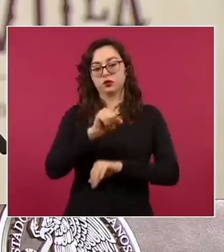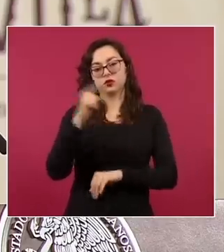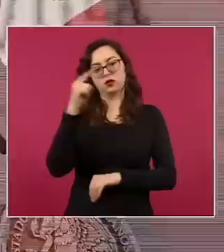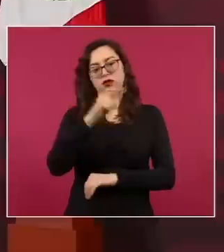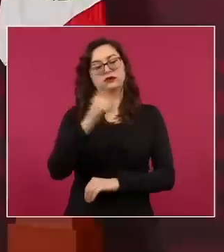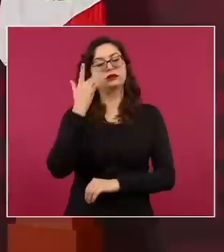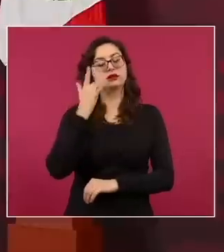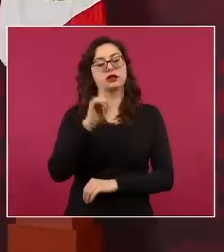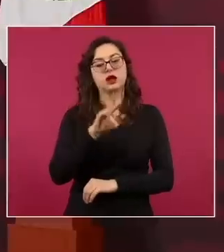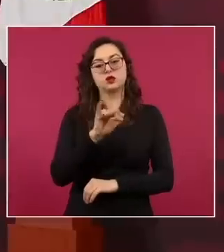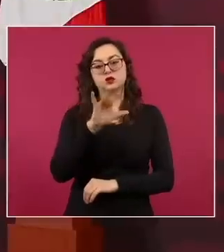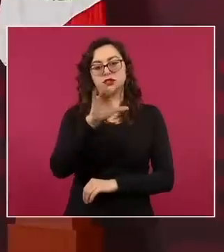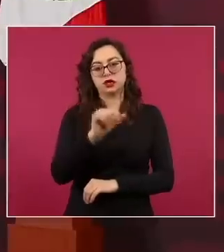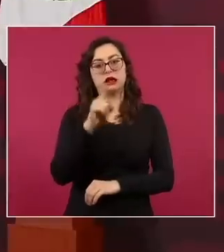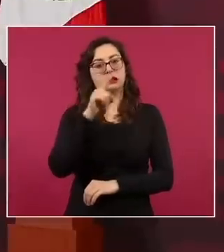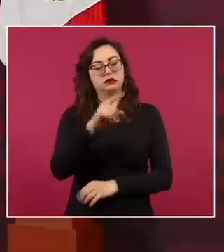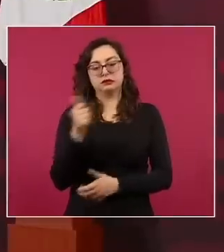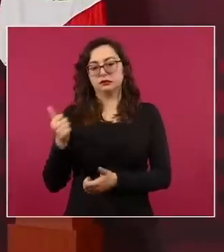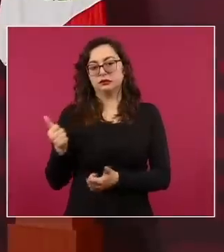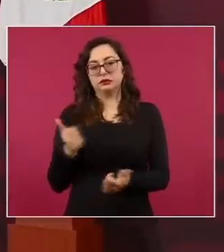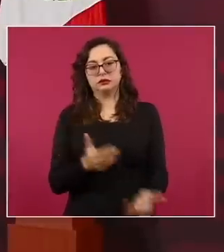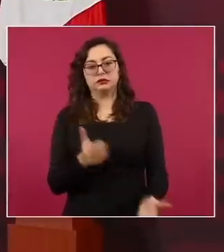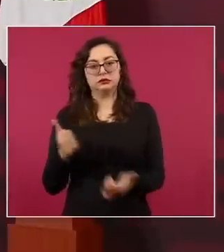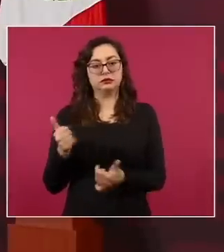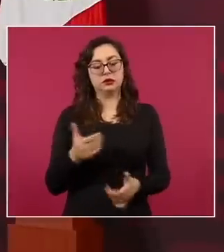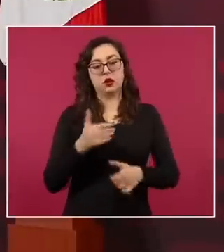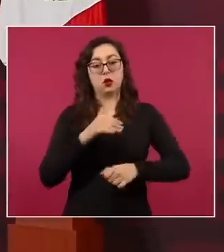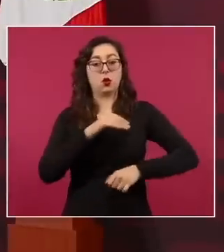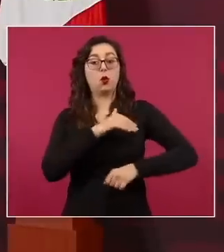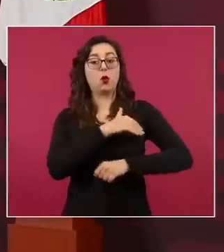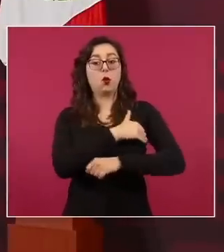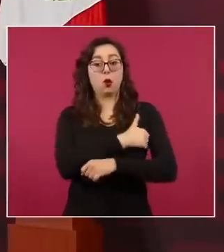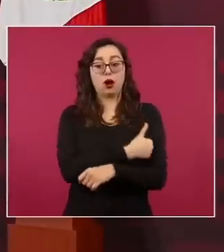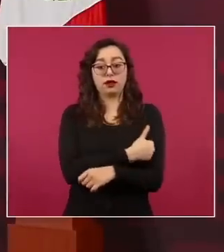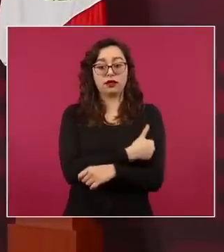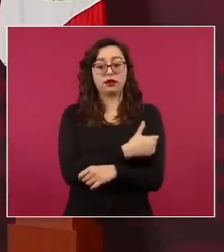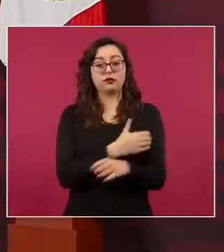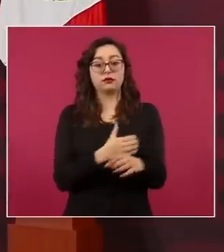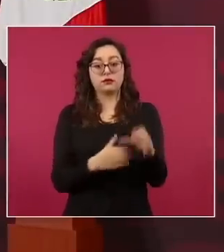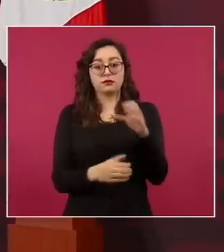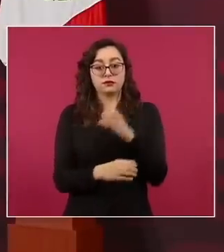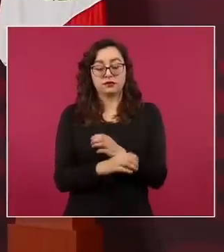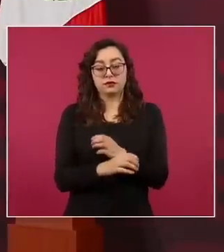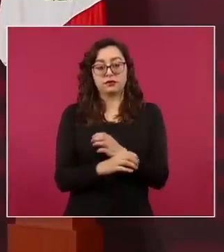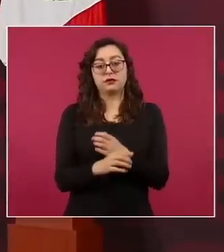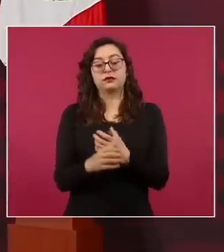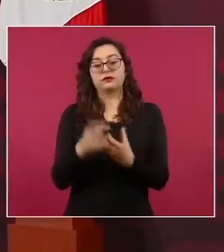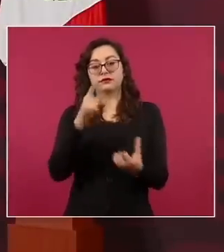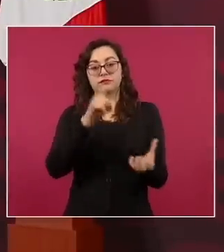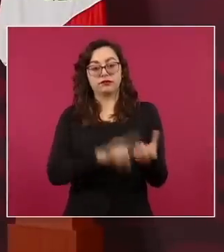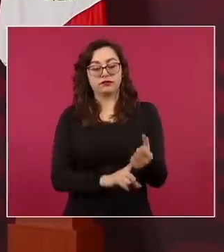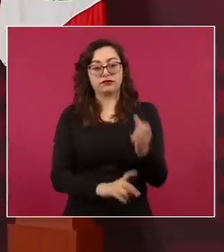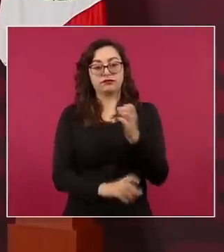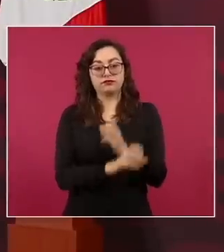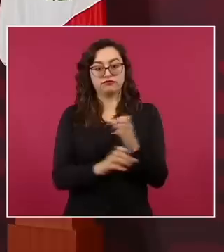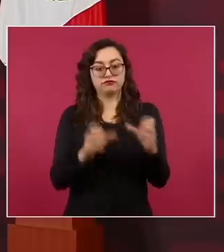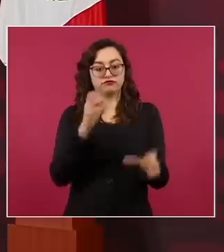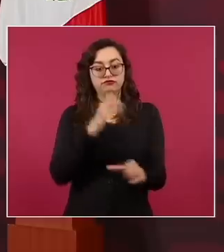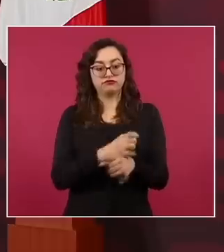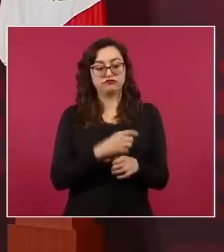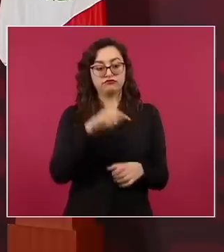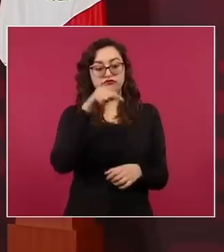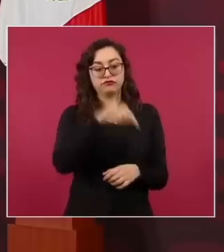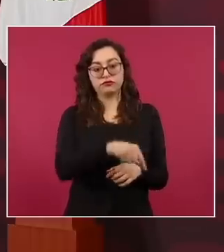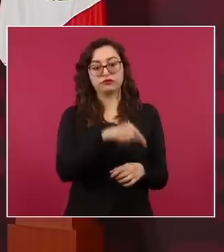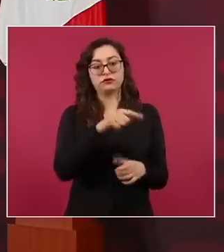Este centro de acopio sirve para la aplicación del Plan DN-III, llevar los insumos desde ese lugar